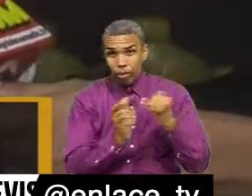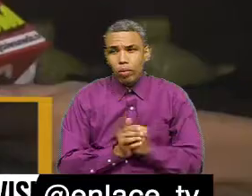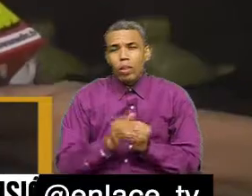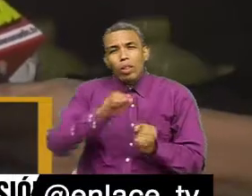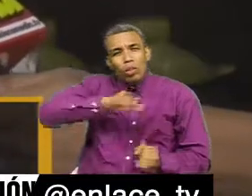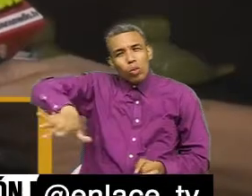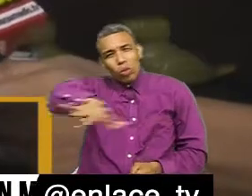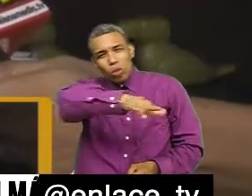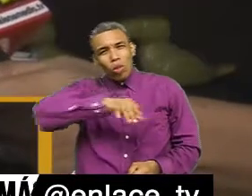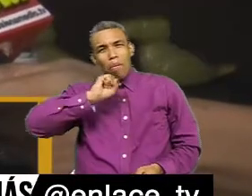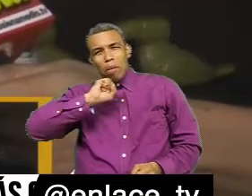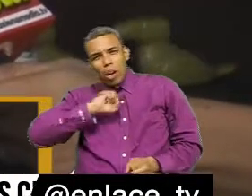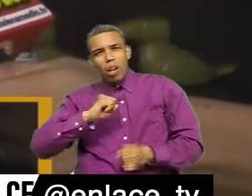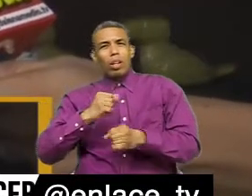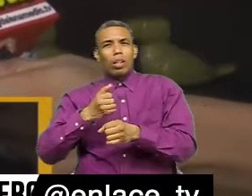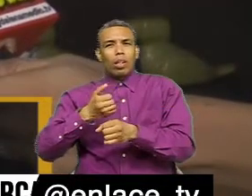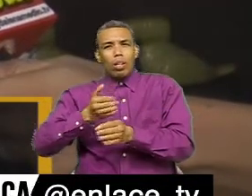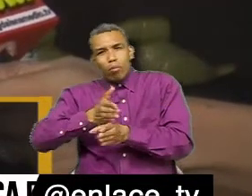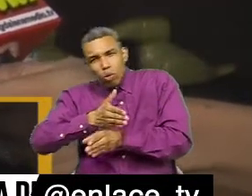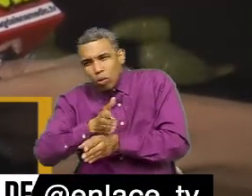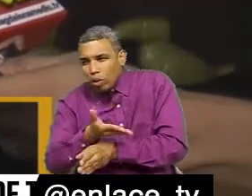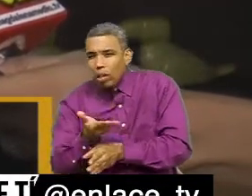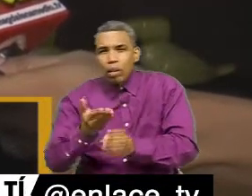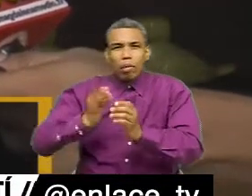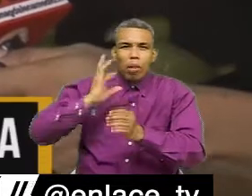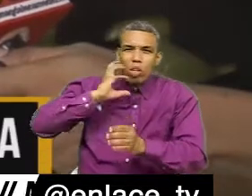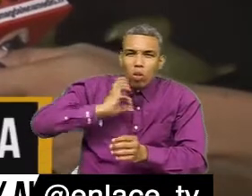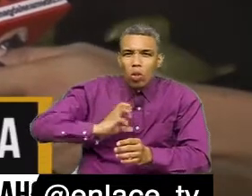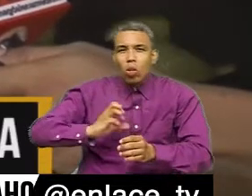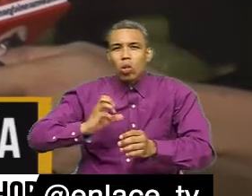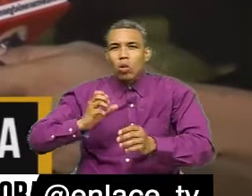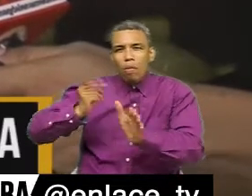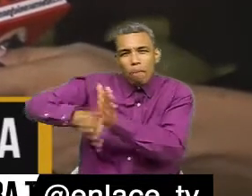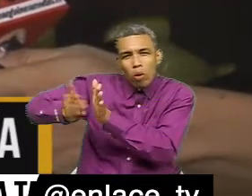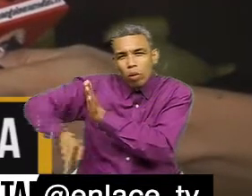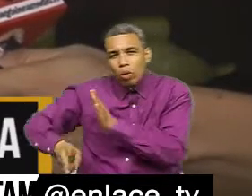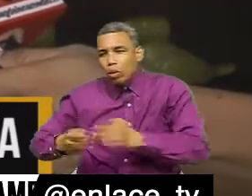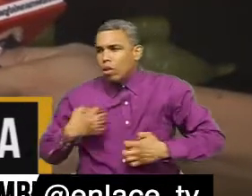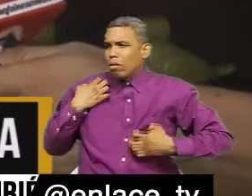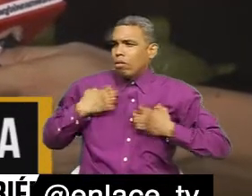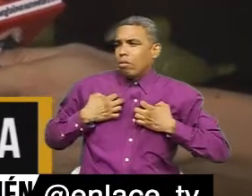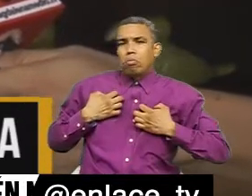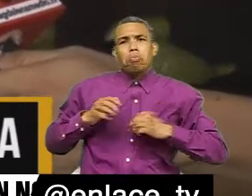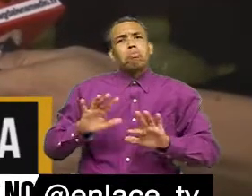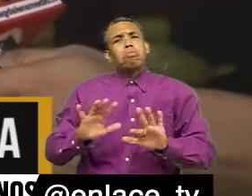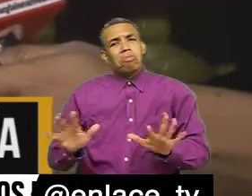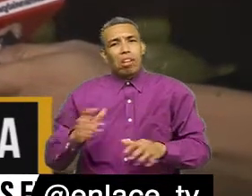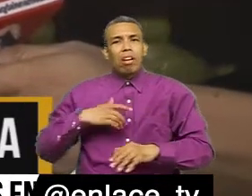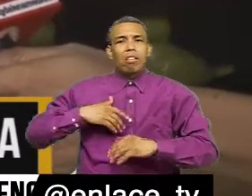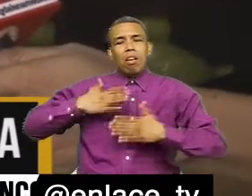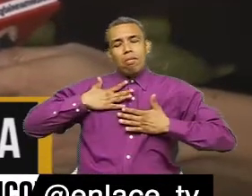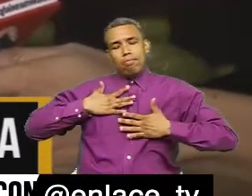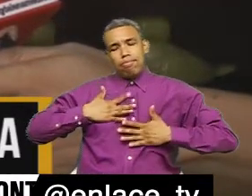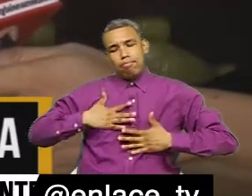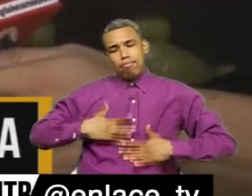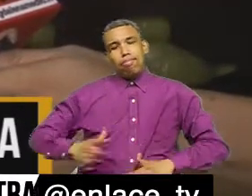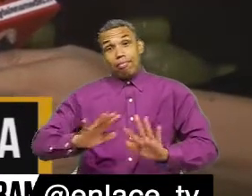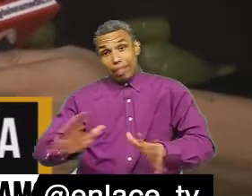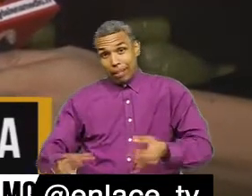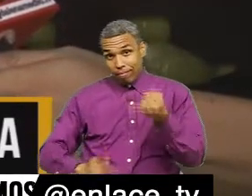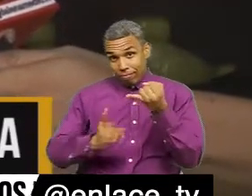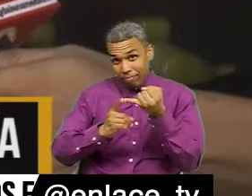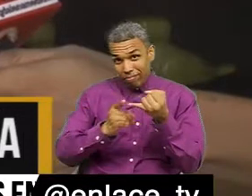Barranca Bermeja, comprendido como el área urbana y rural, y junto con esto pues las estrategias y la priorización que tendremos para el